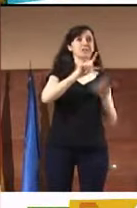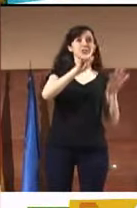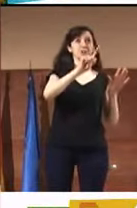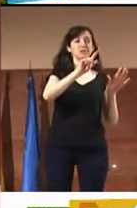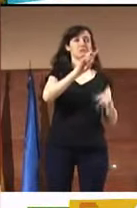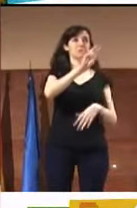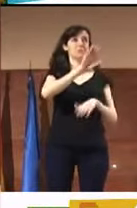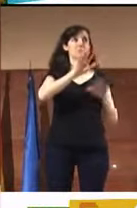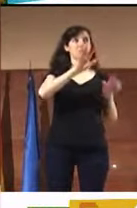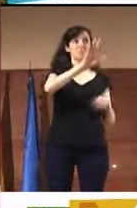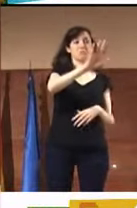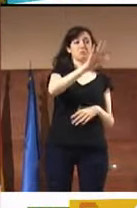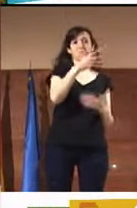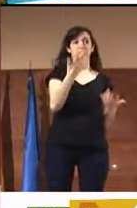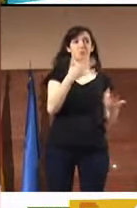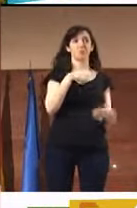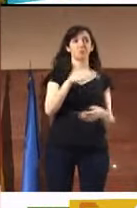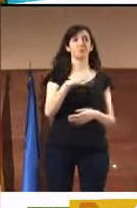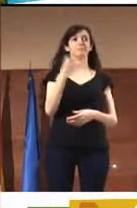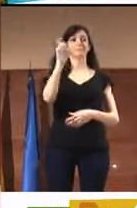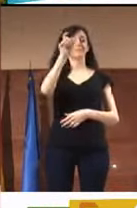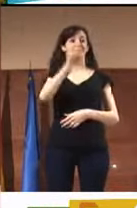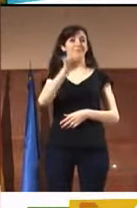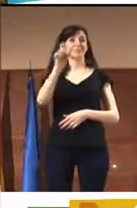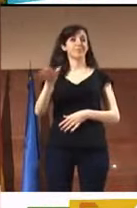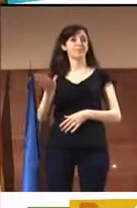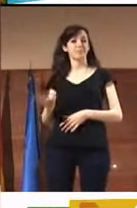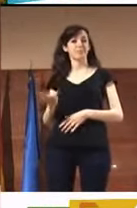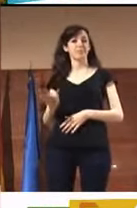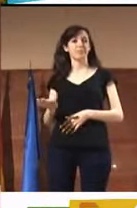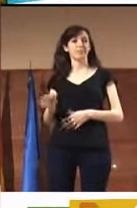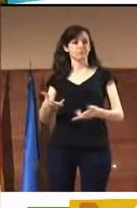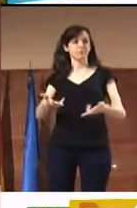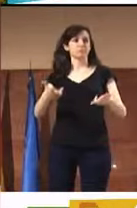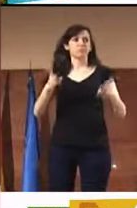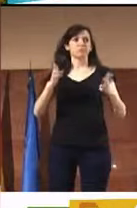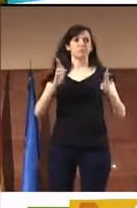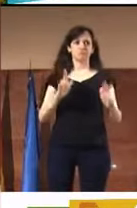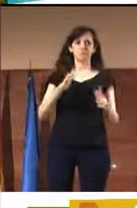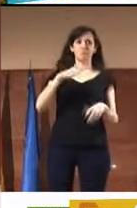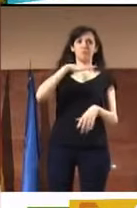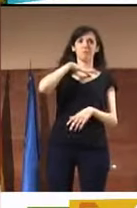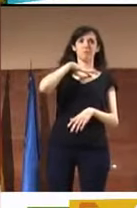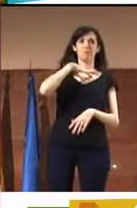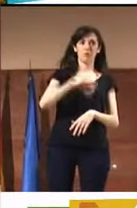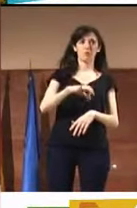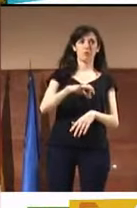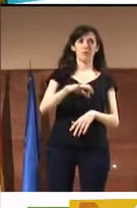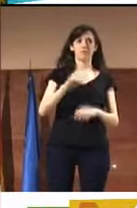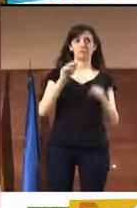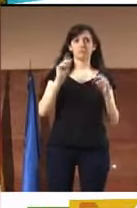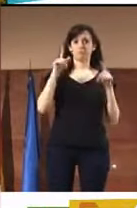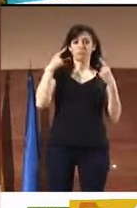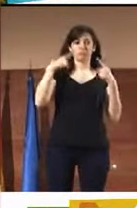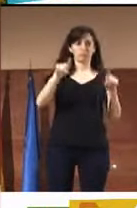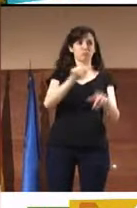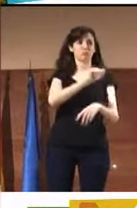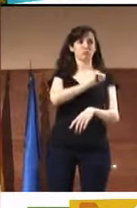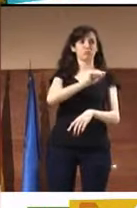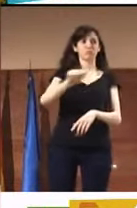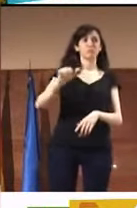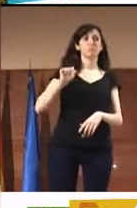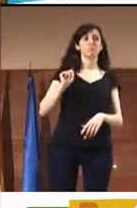25. Entonces, para personas de talla baja que puedan subirse independientemente a la silla y no usando un